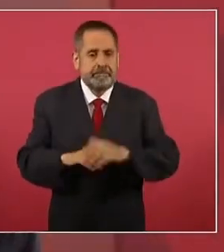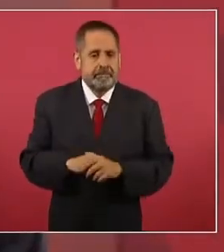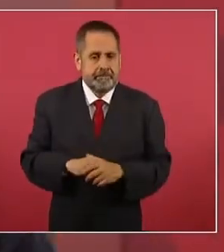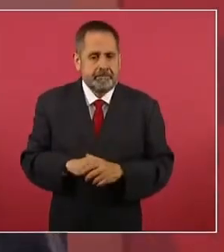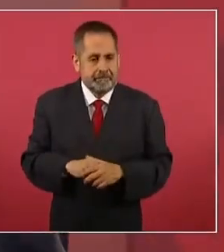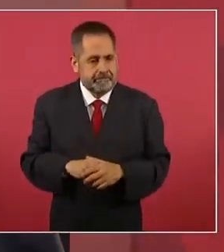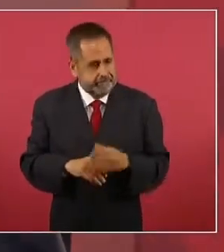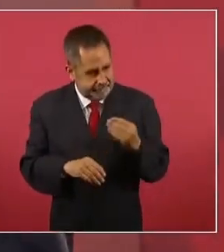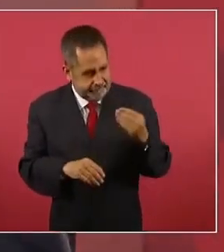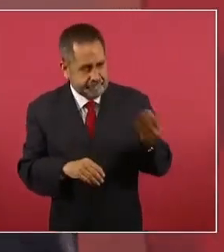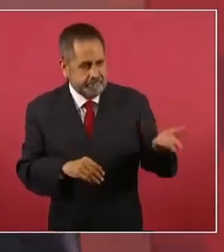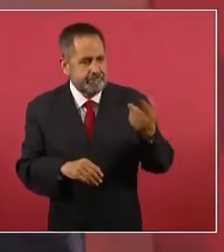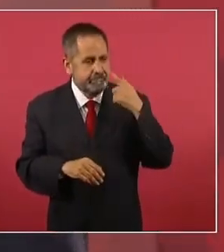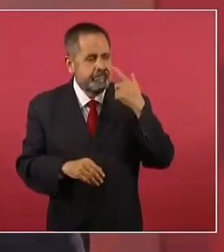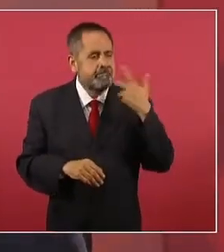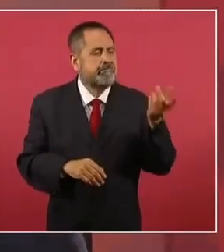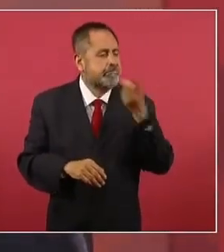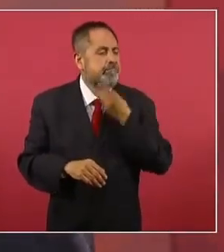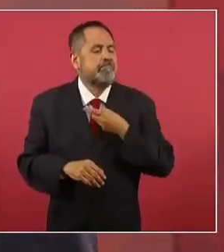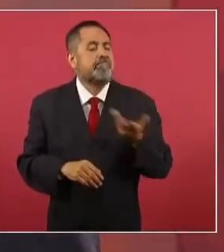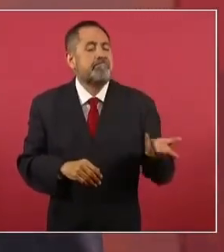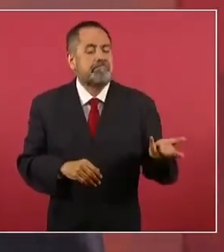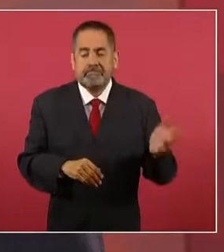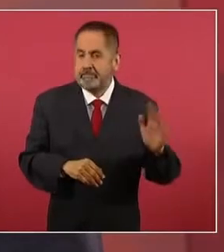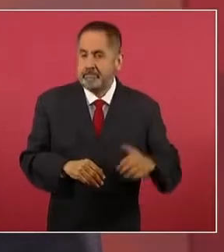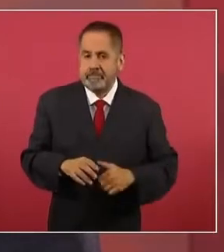para que tengan, ¿no?